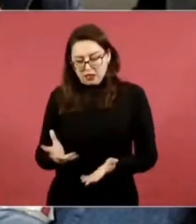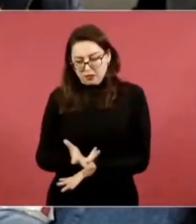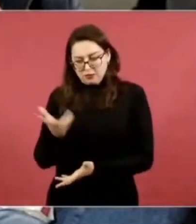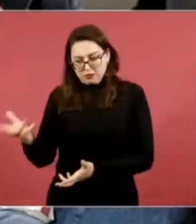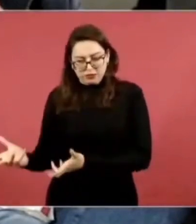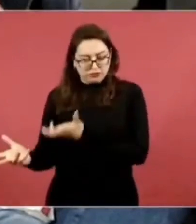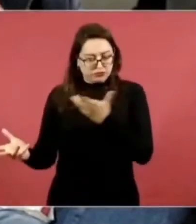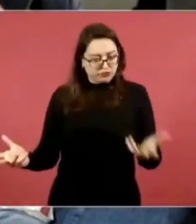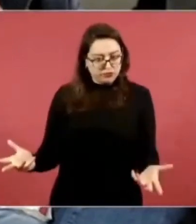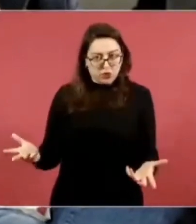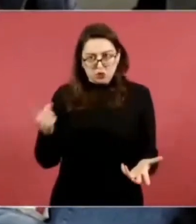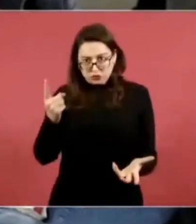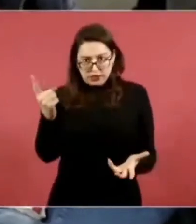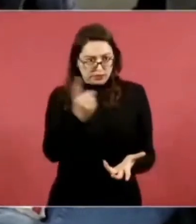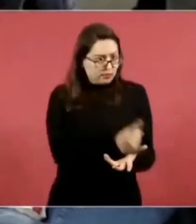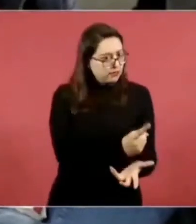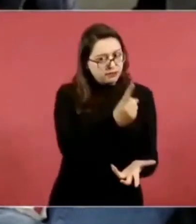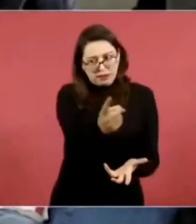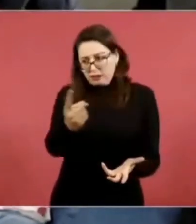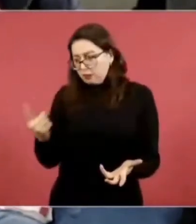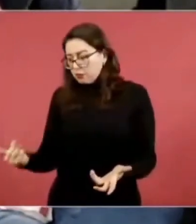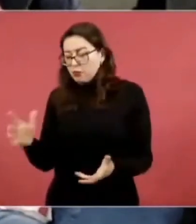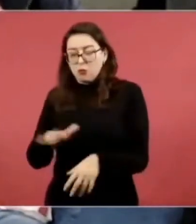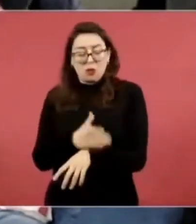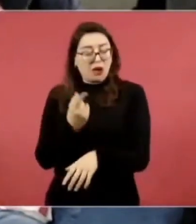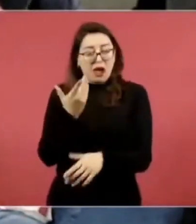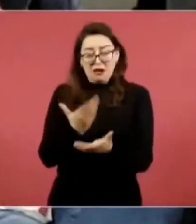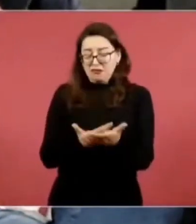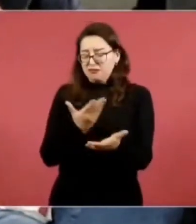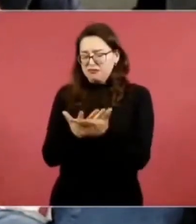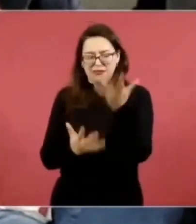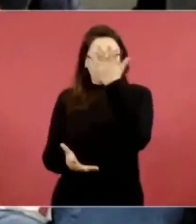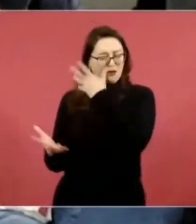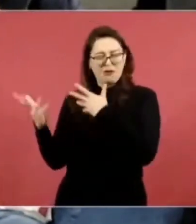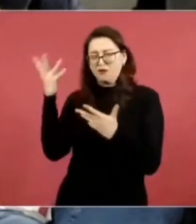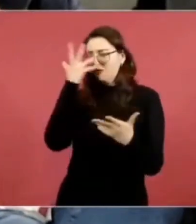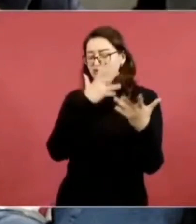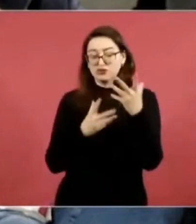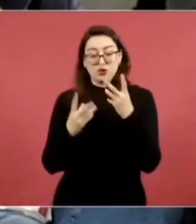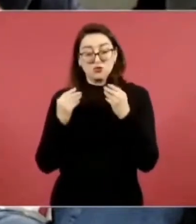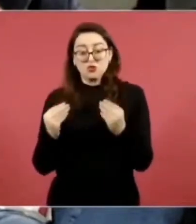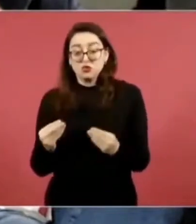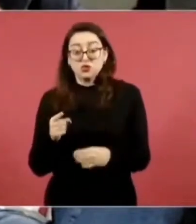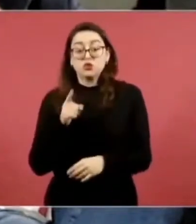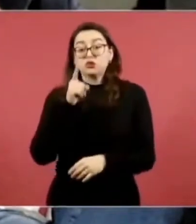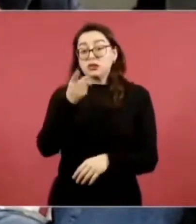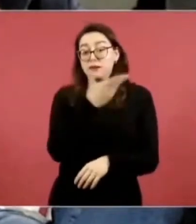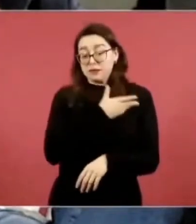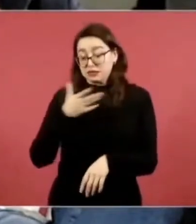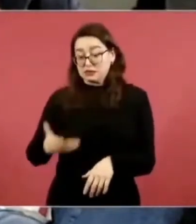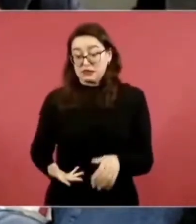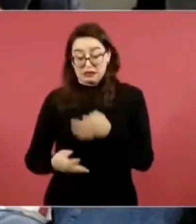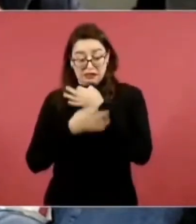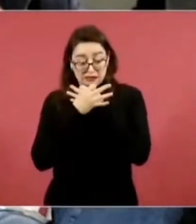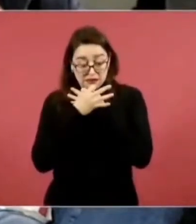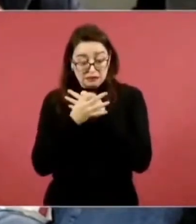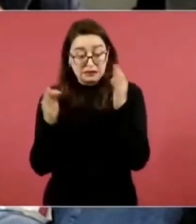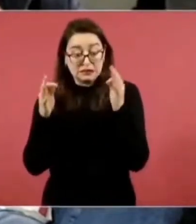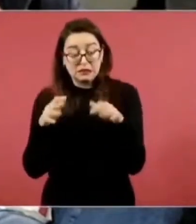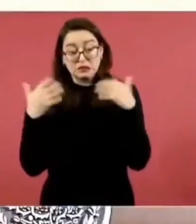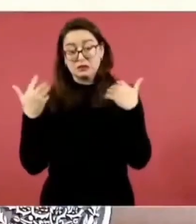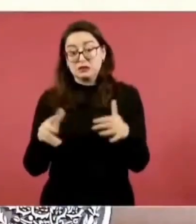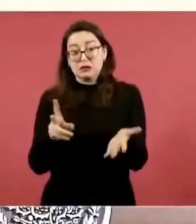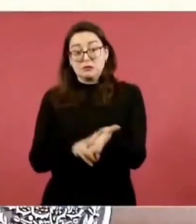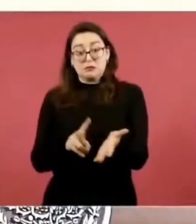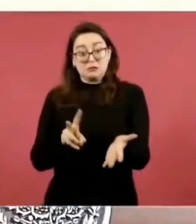mucha confusión a la hora de hacer un planteamiento como el que está haciendo. Su palabra tiene muchísimo peso, presidente. Sí, O sea,